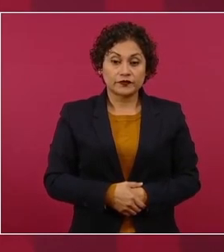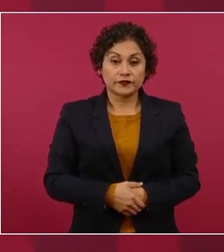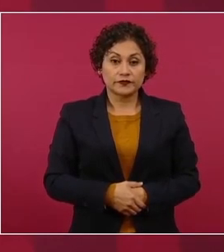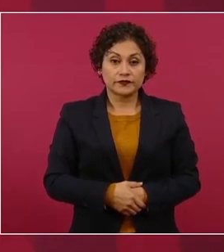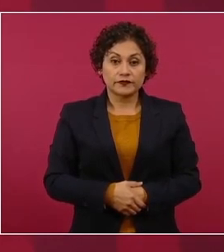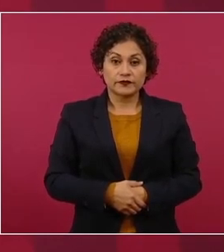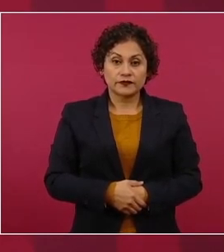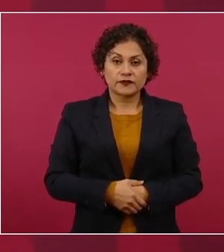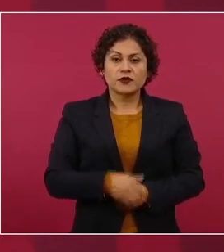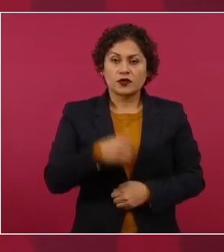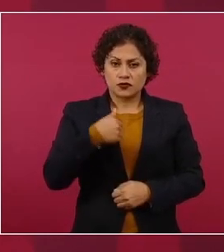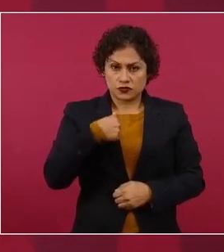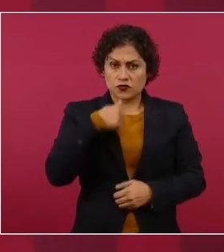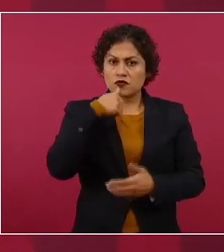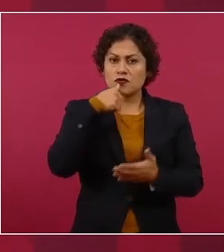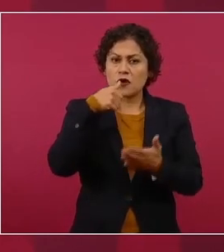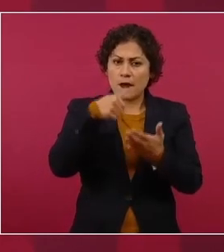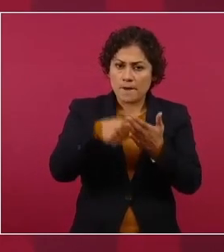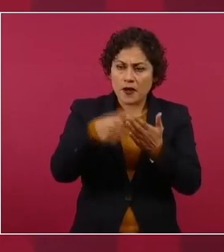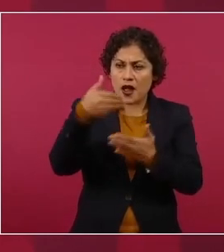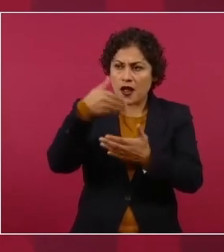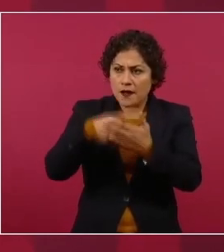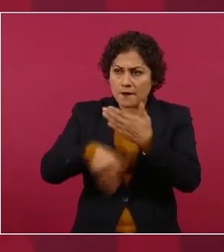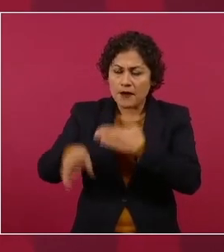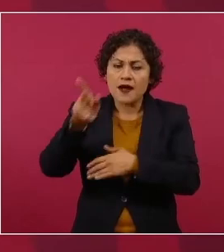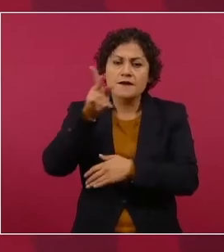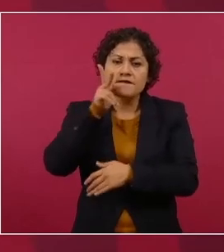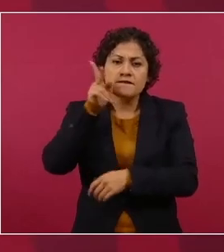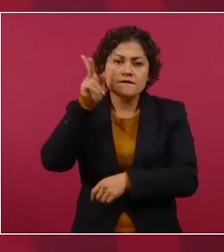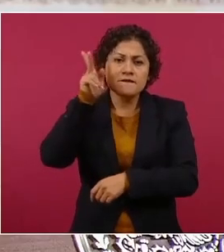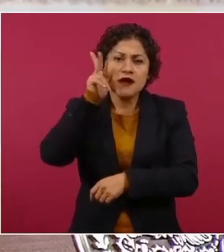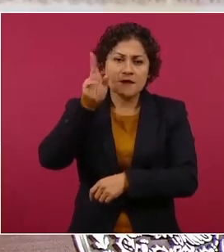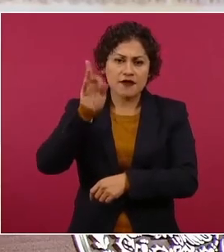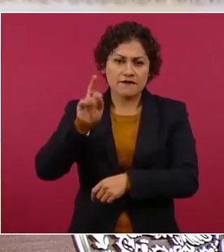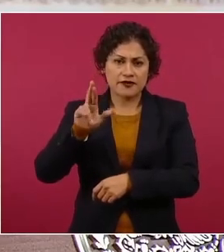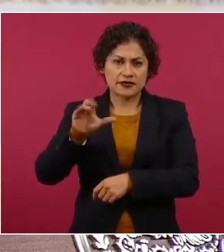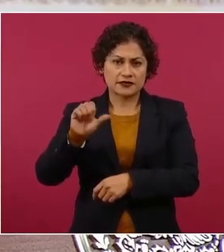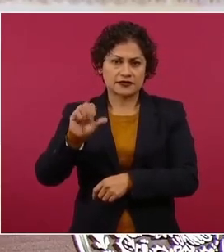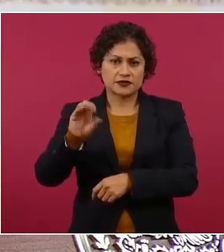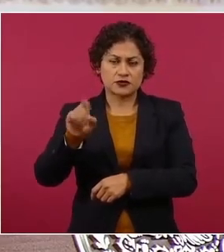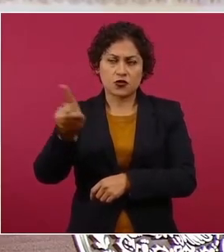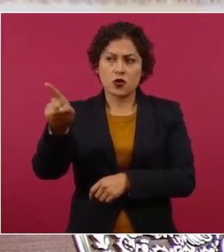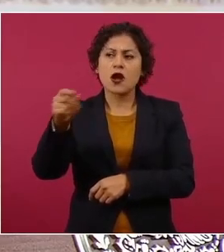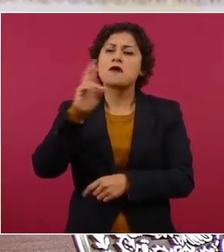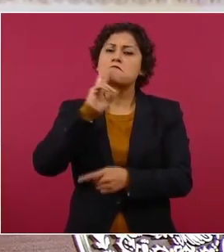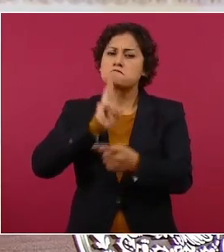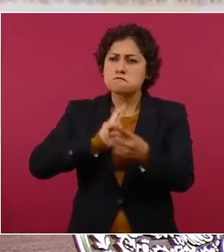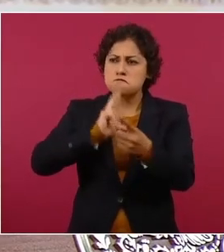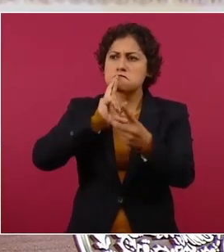Le mandé cartas al Papa Francisco y me las contestó todas,